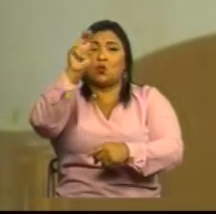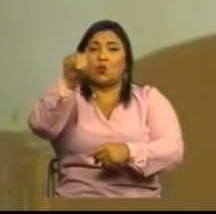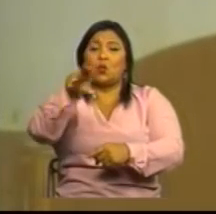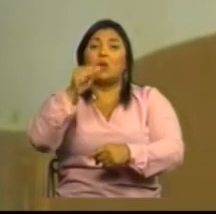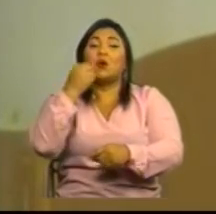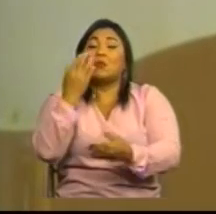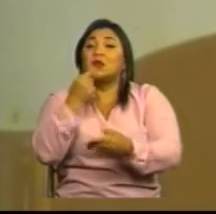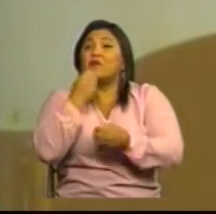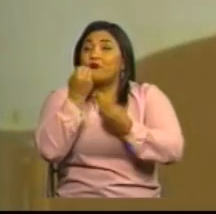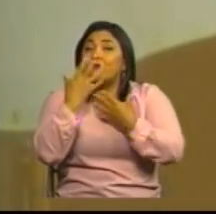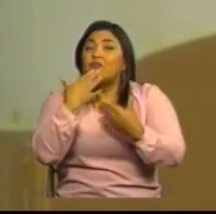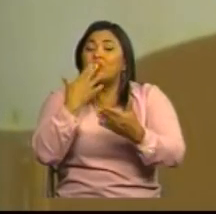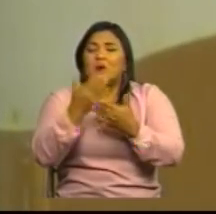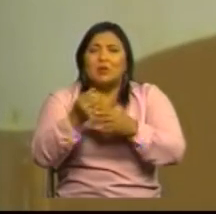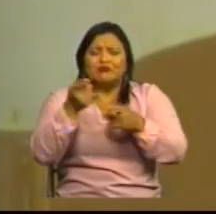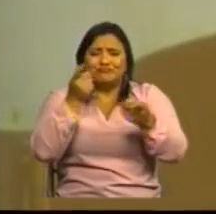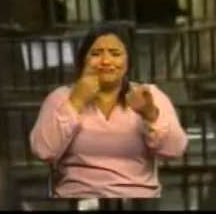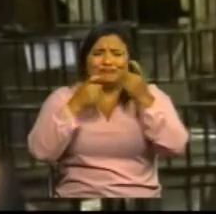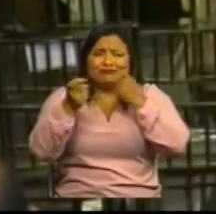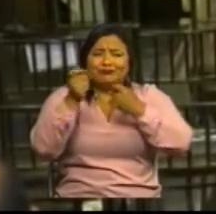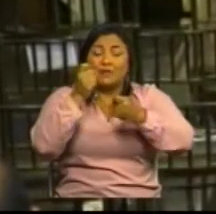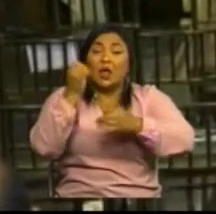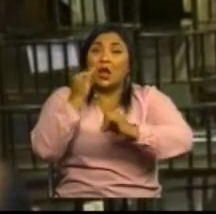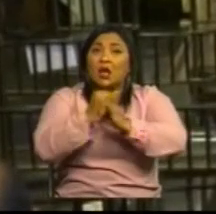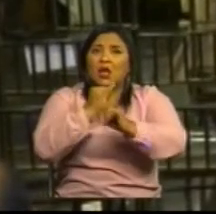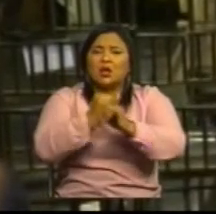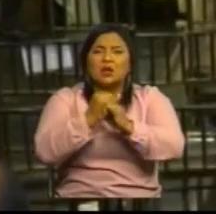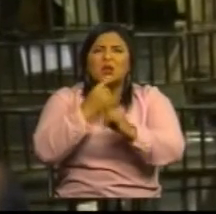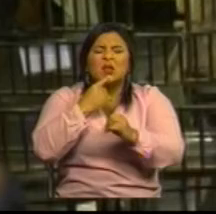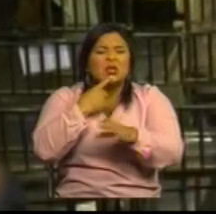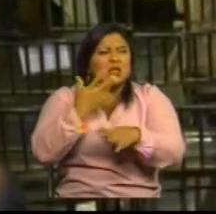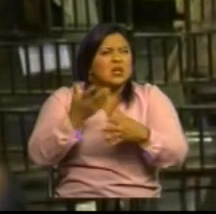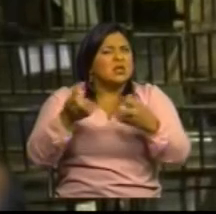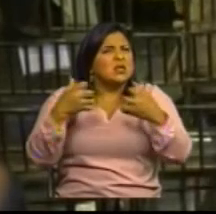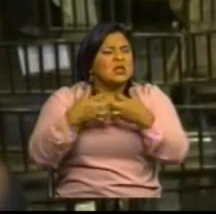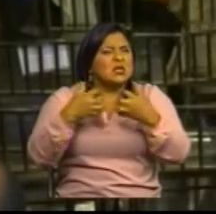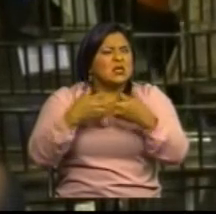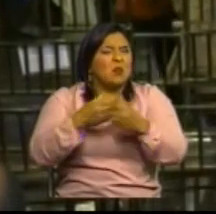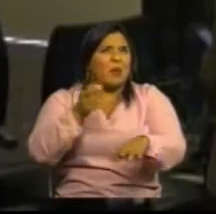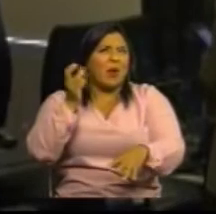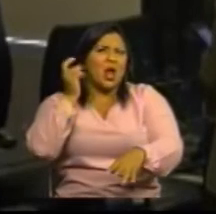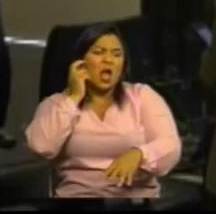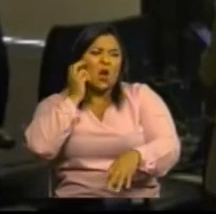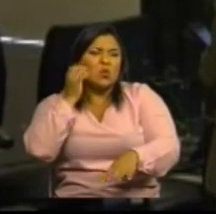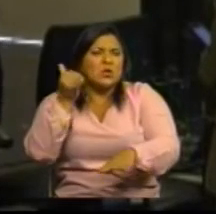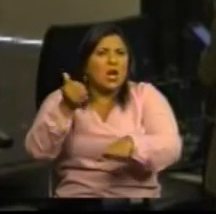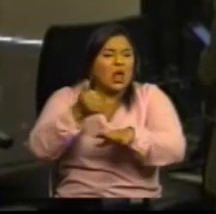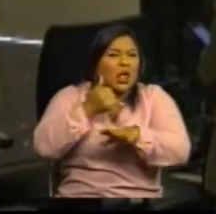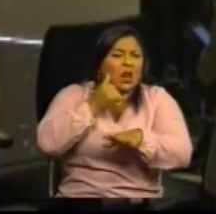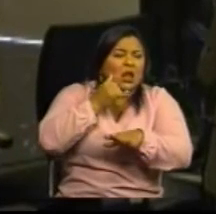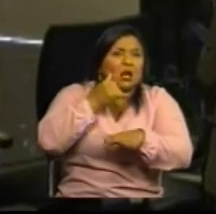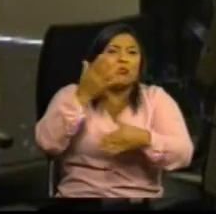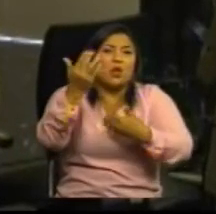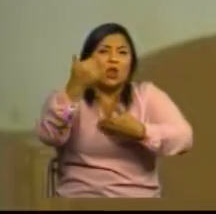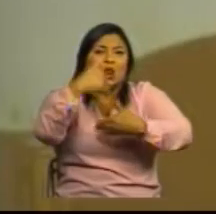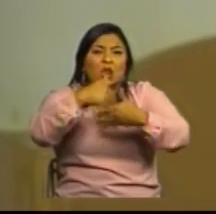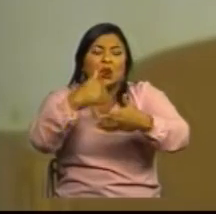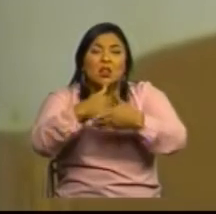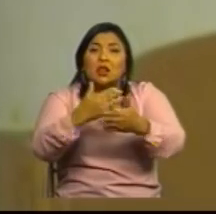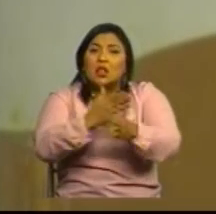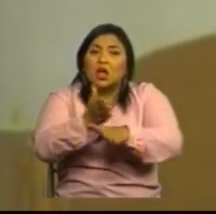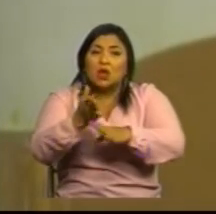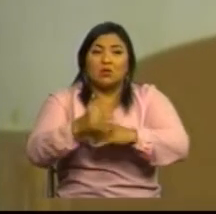un supuesto espionaje en la institución. Indica que existen equipos para escuchas telefónicas al interior del organismo.